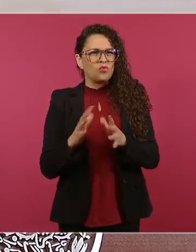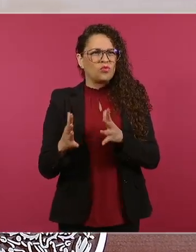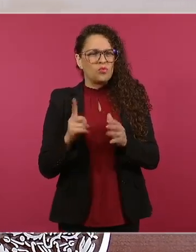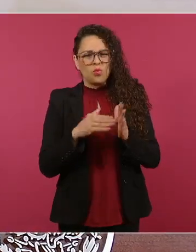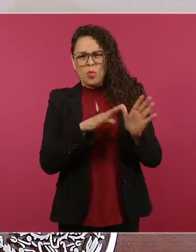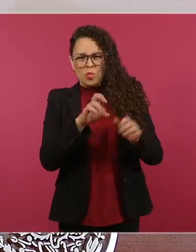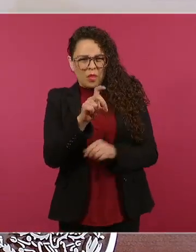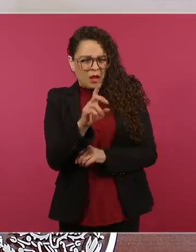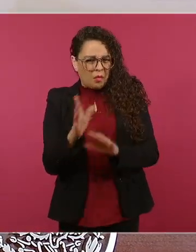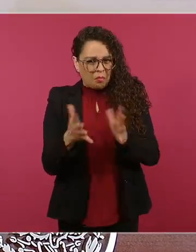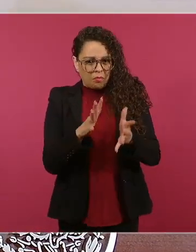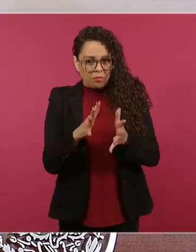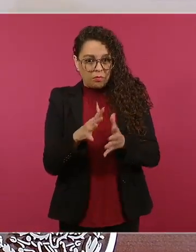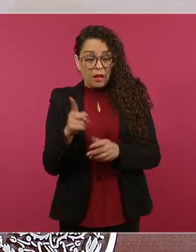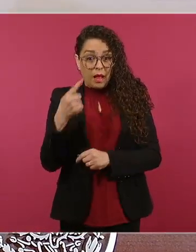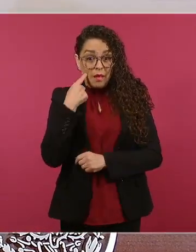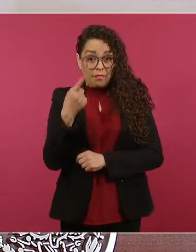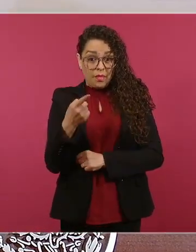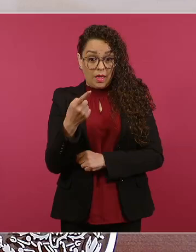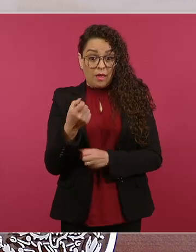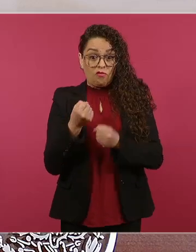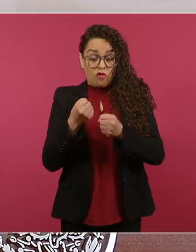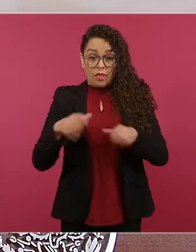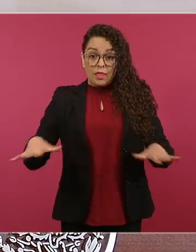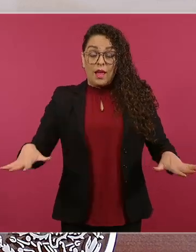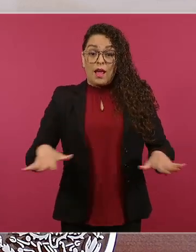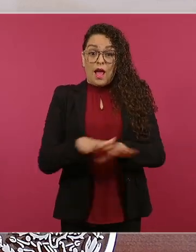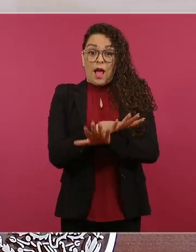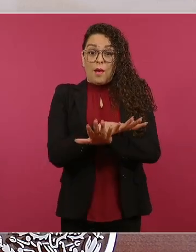Y fíjense el cambio